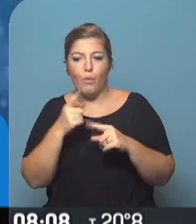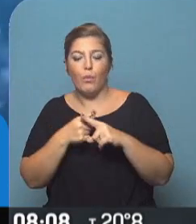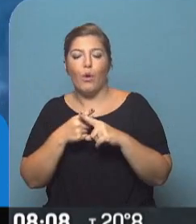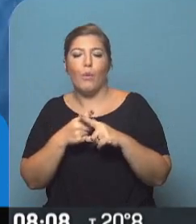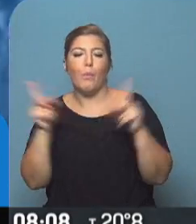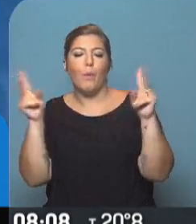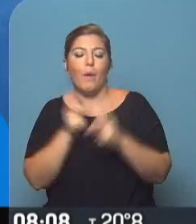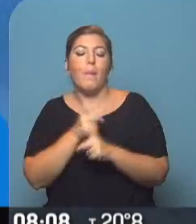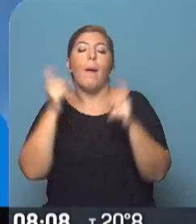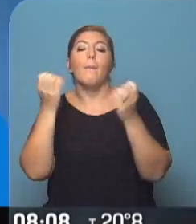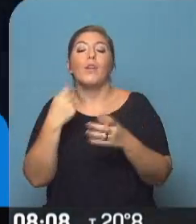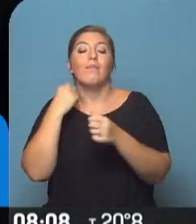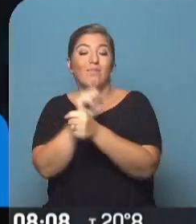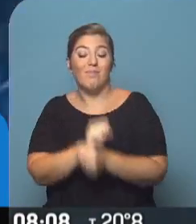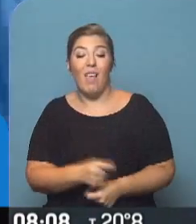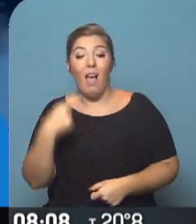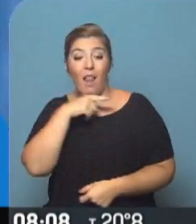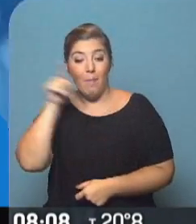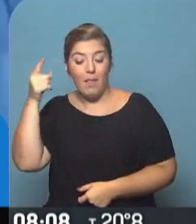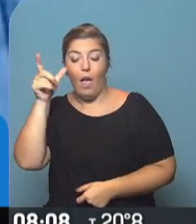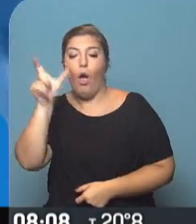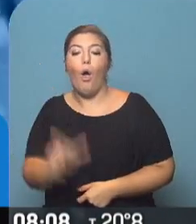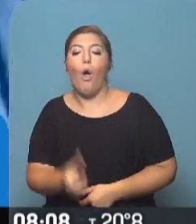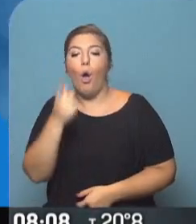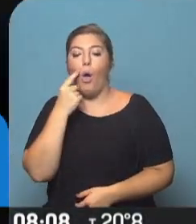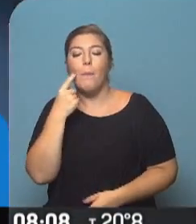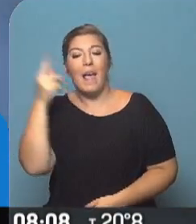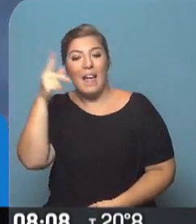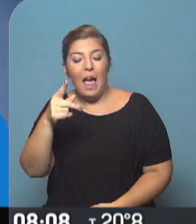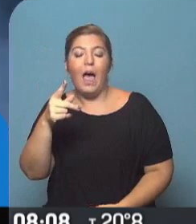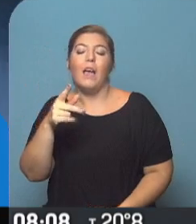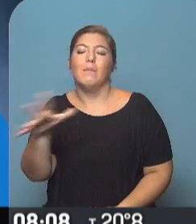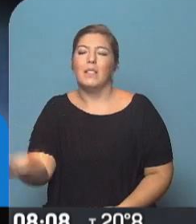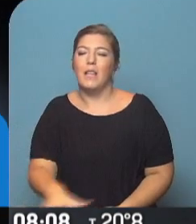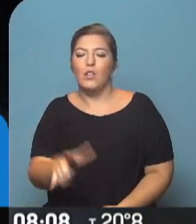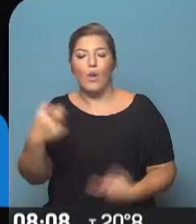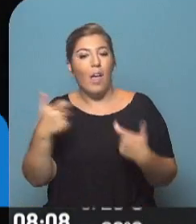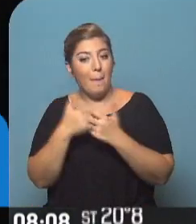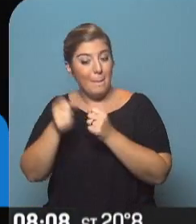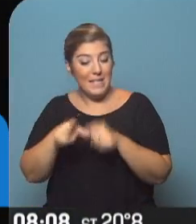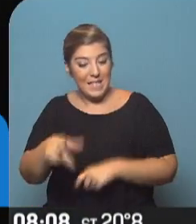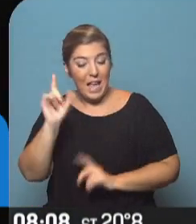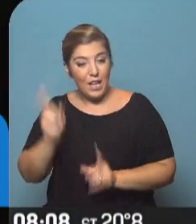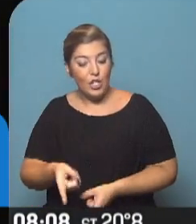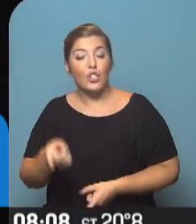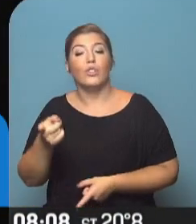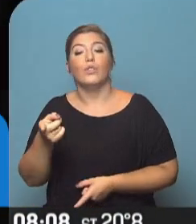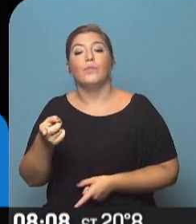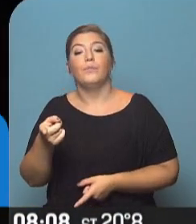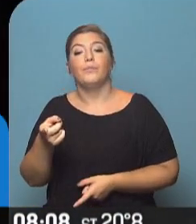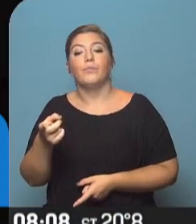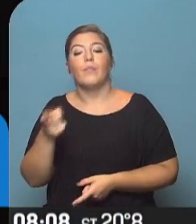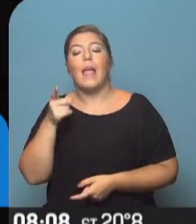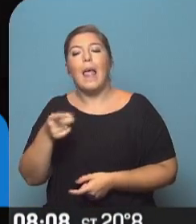fue detenido en Alemania el misterioso señor K, el empresario que había sido señalado como quien